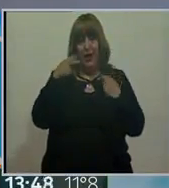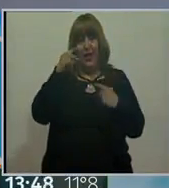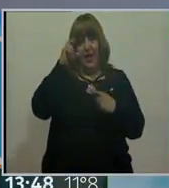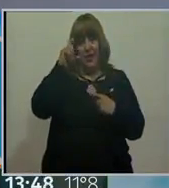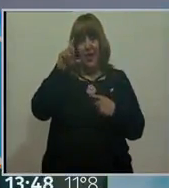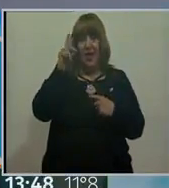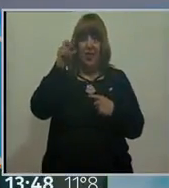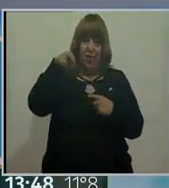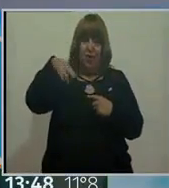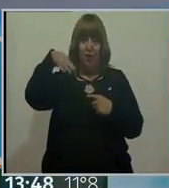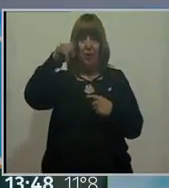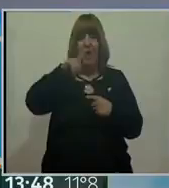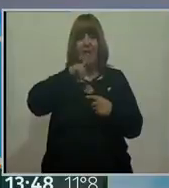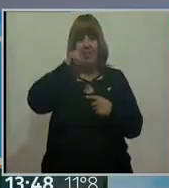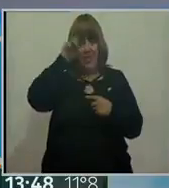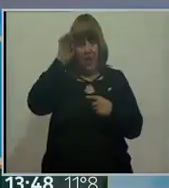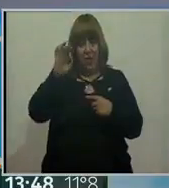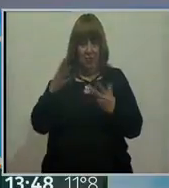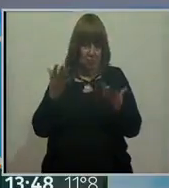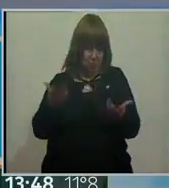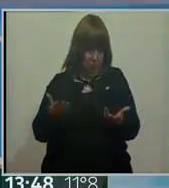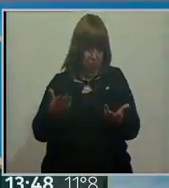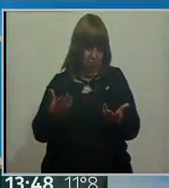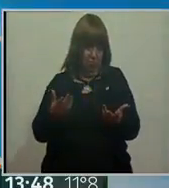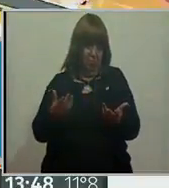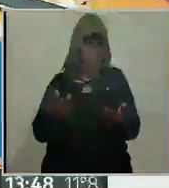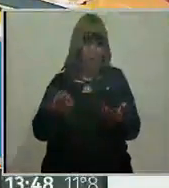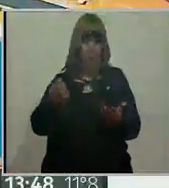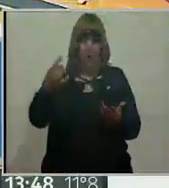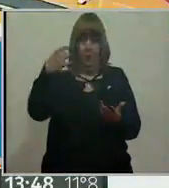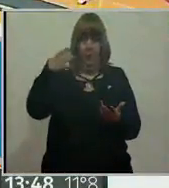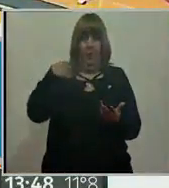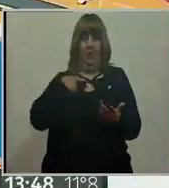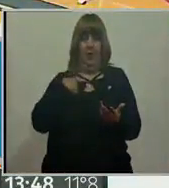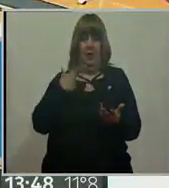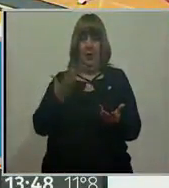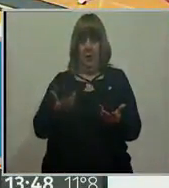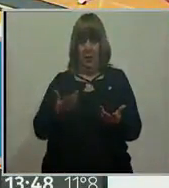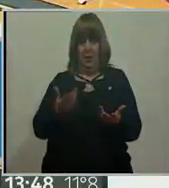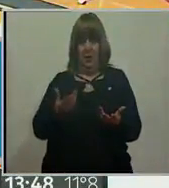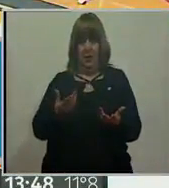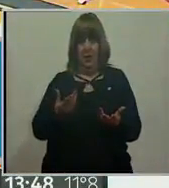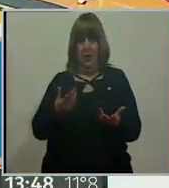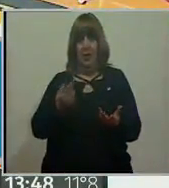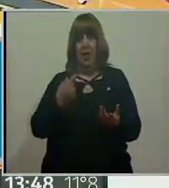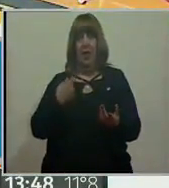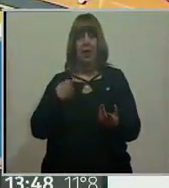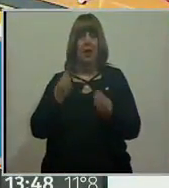criticás, hace un año y medio fuiste. Reemplazó a mi mamá la peluquería de Don Mateo.